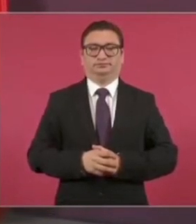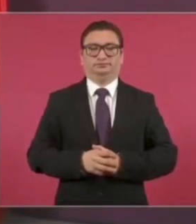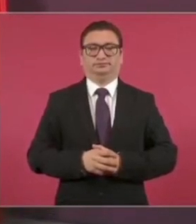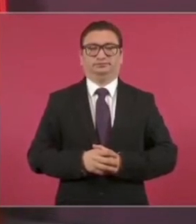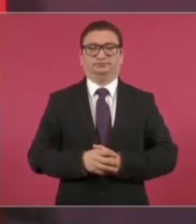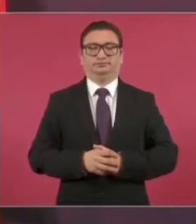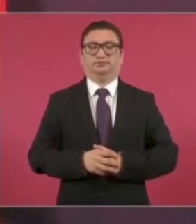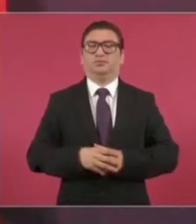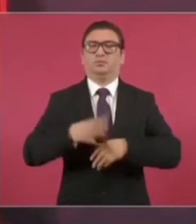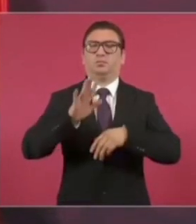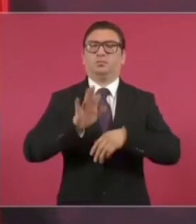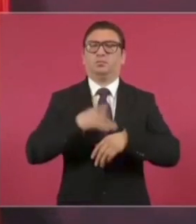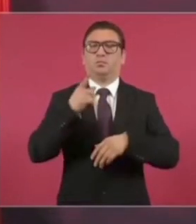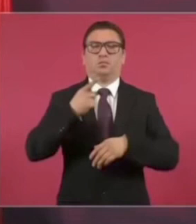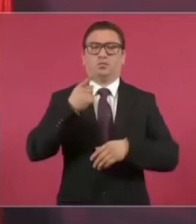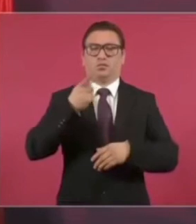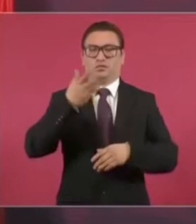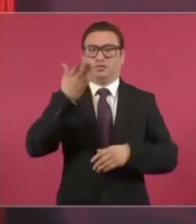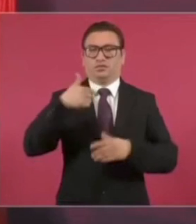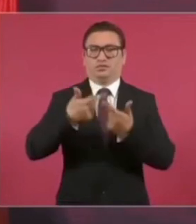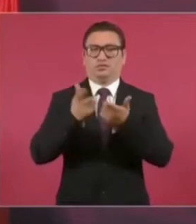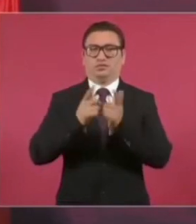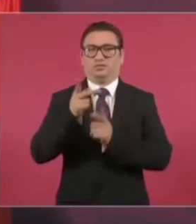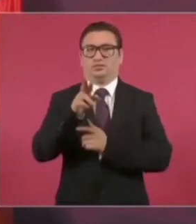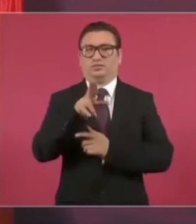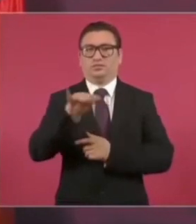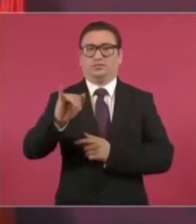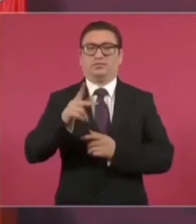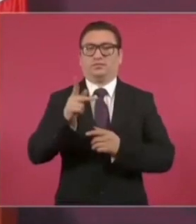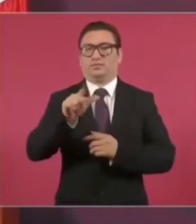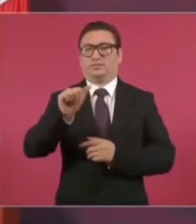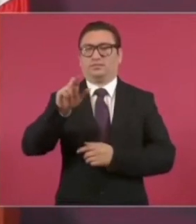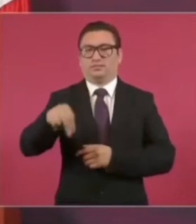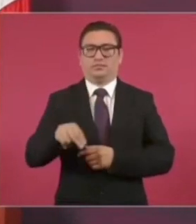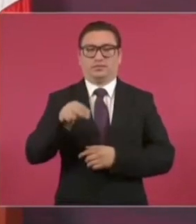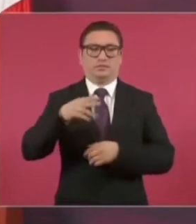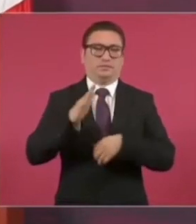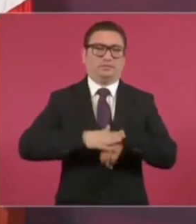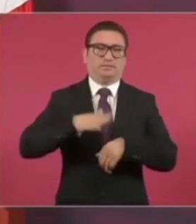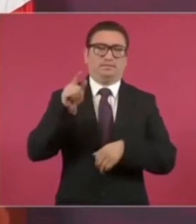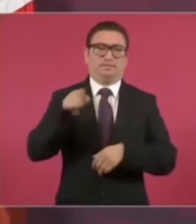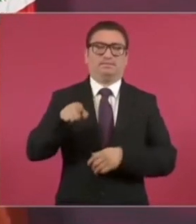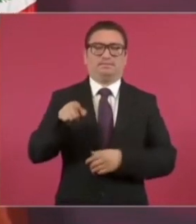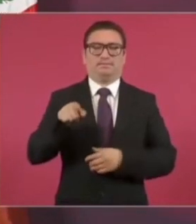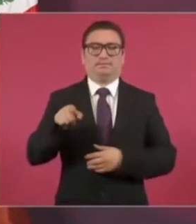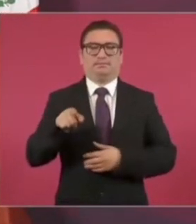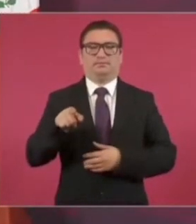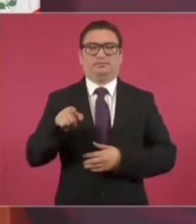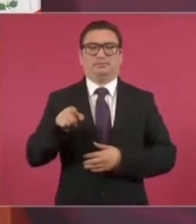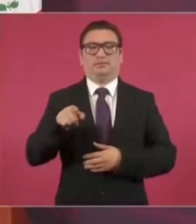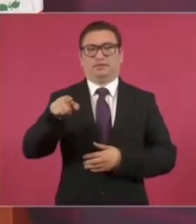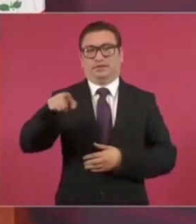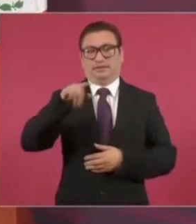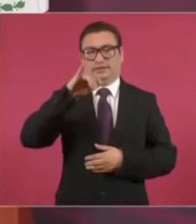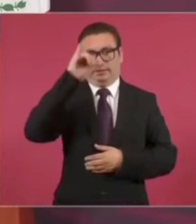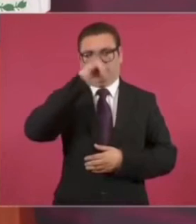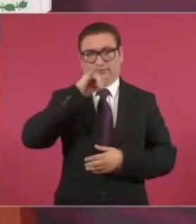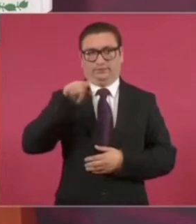se le lanzaron los del PRI, los del PAN, más que nada el jefe